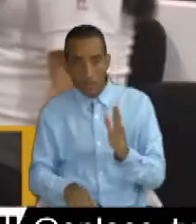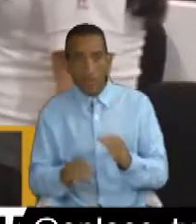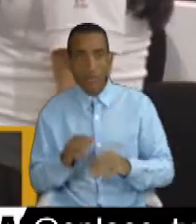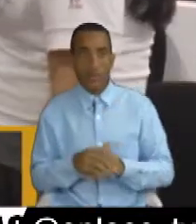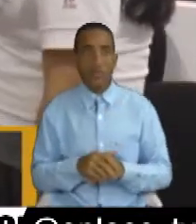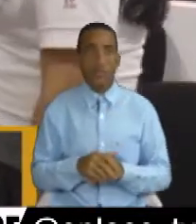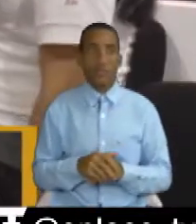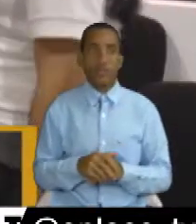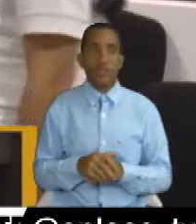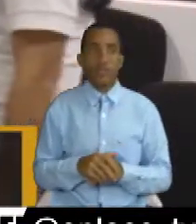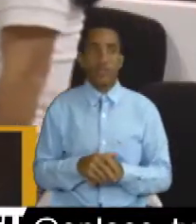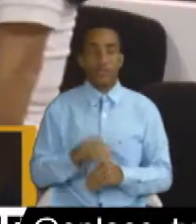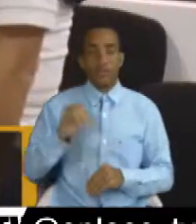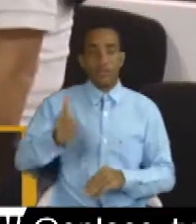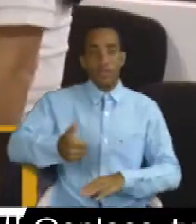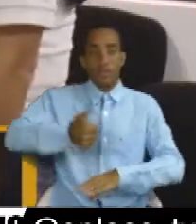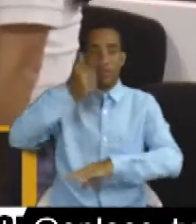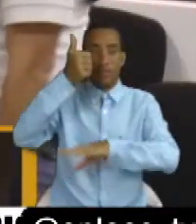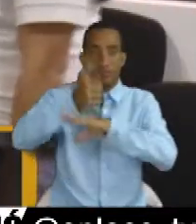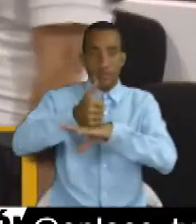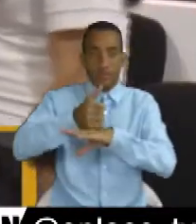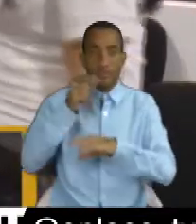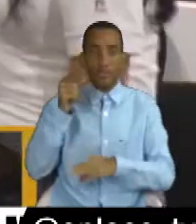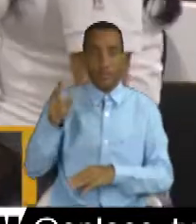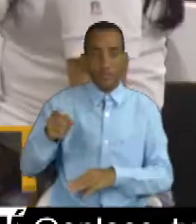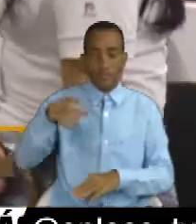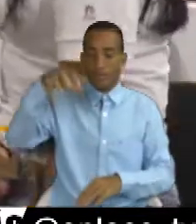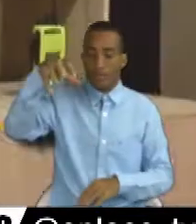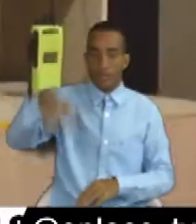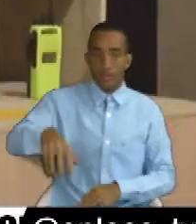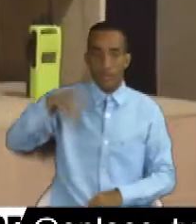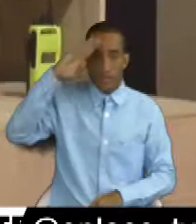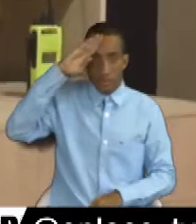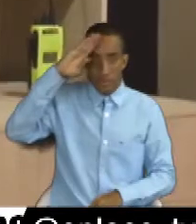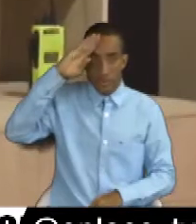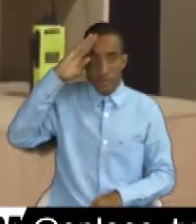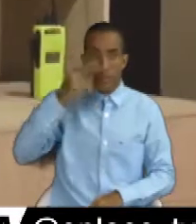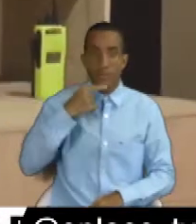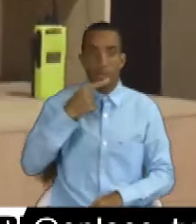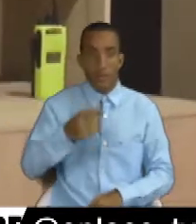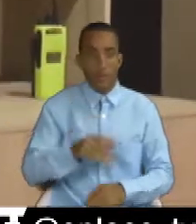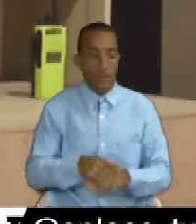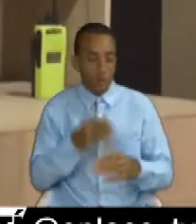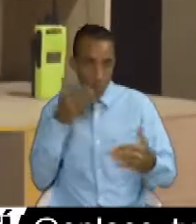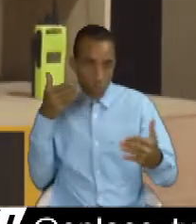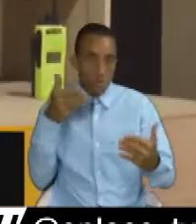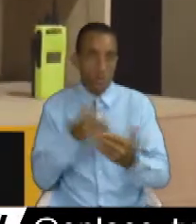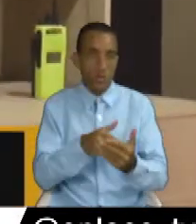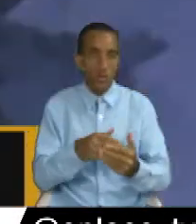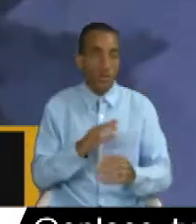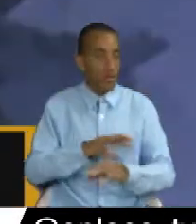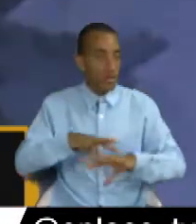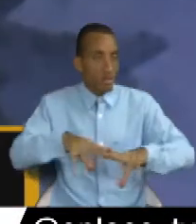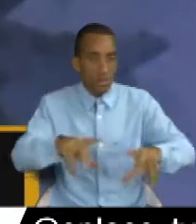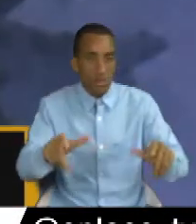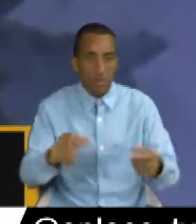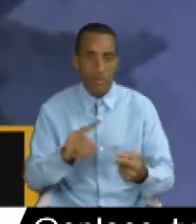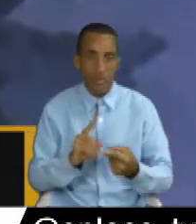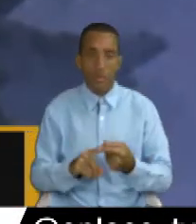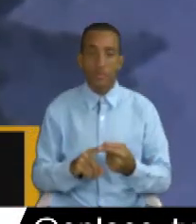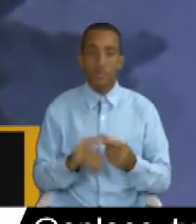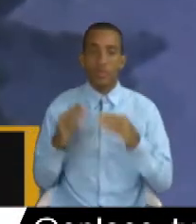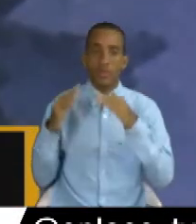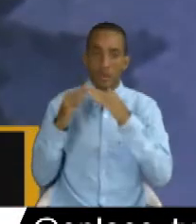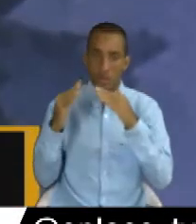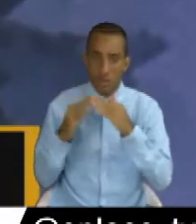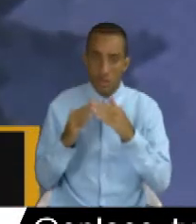mayor Javier Alvear, comandante de la estación de policía Barranca Bermeja, aseguró que están combatiendo la delincuencia. Las cifras de robos a viviendas, por